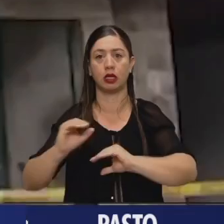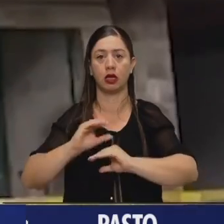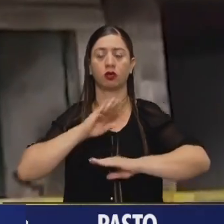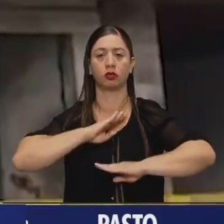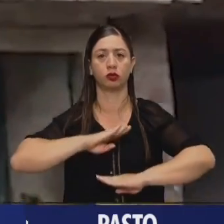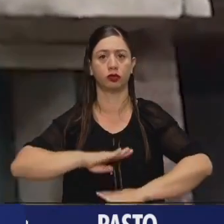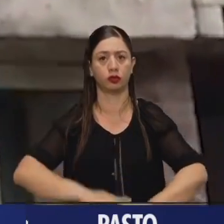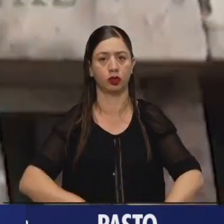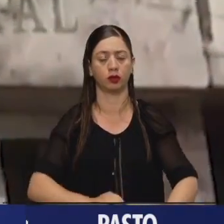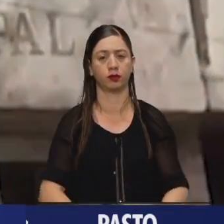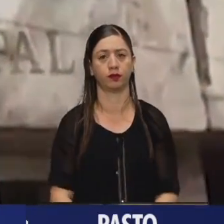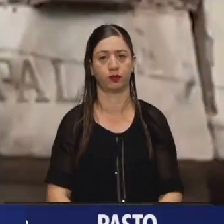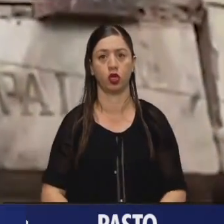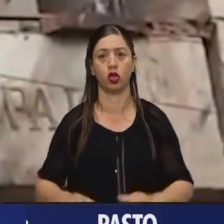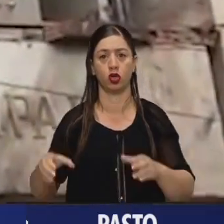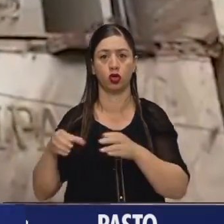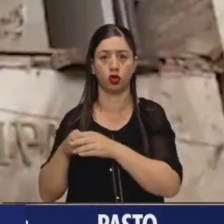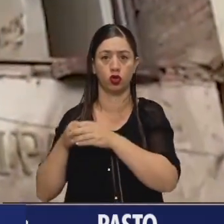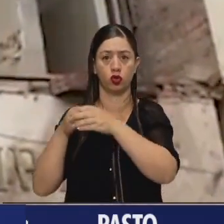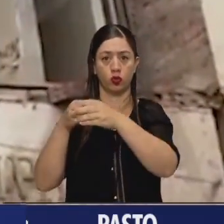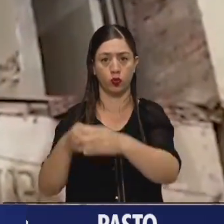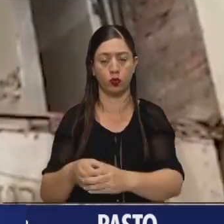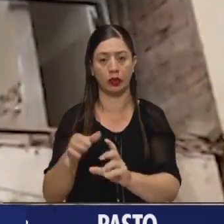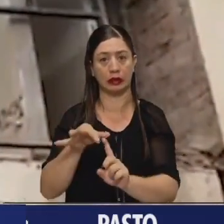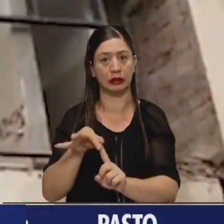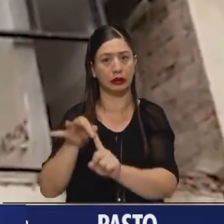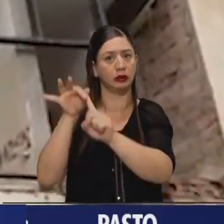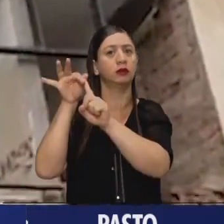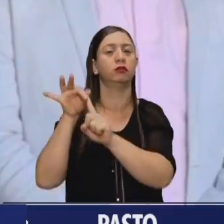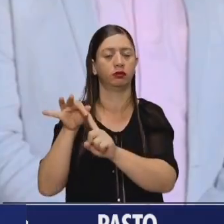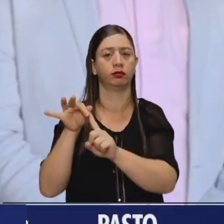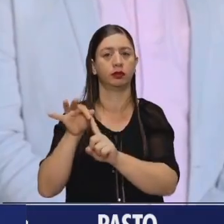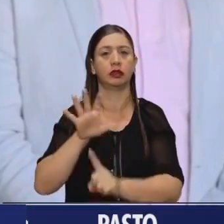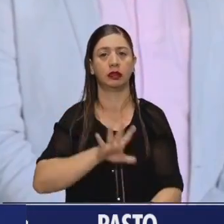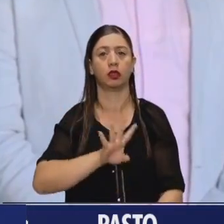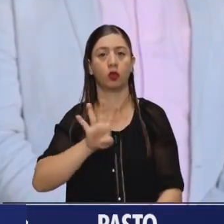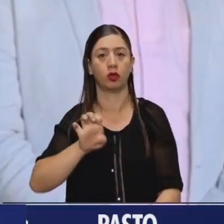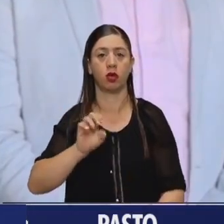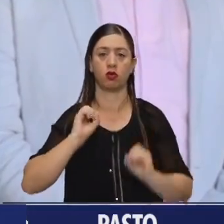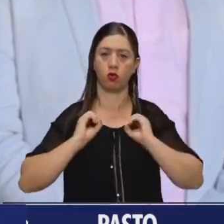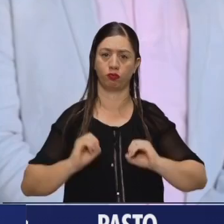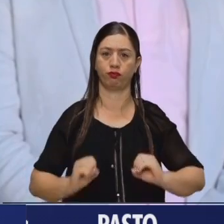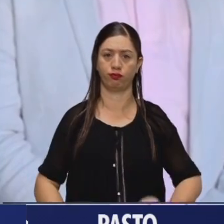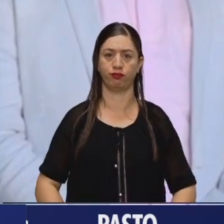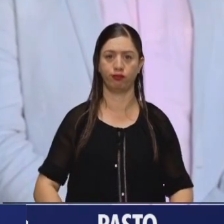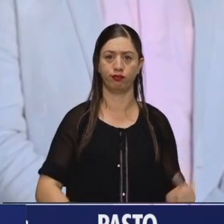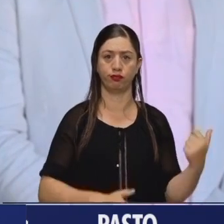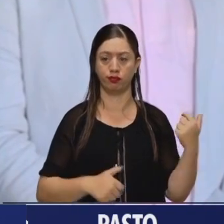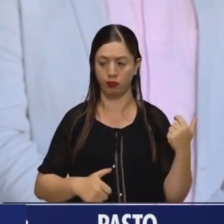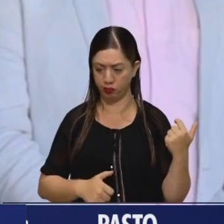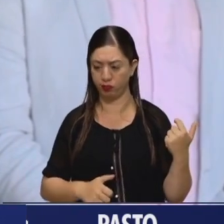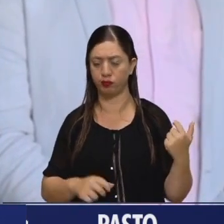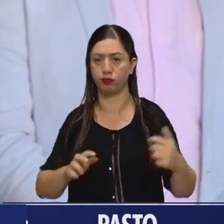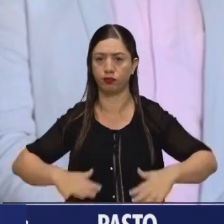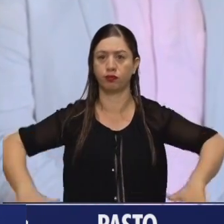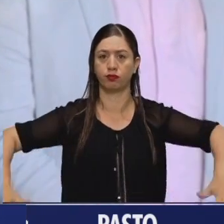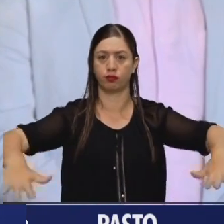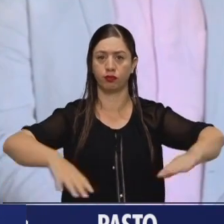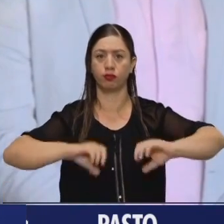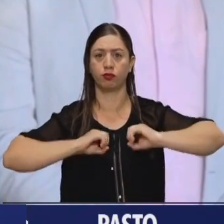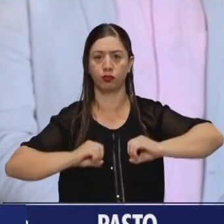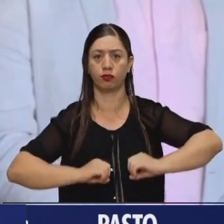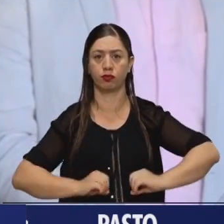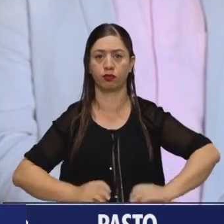ha destinado un grupo especial de 459 soldados que están dedicados a la recuperación militar